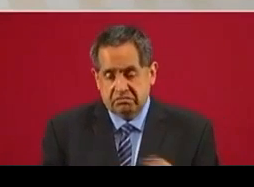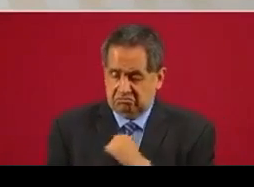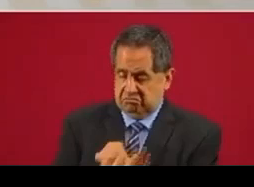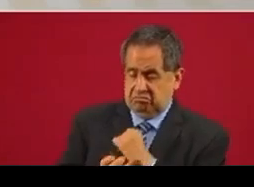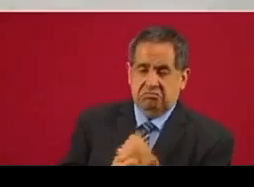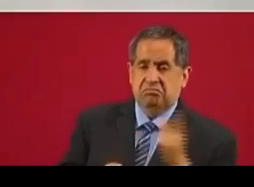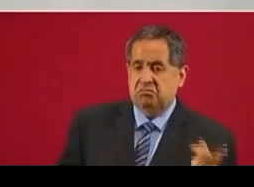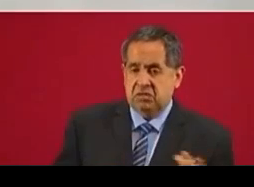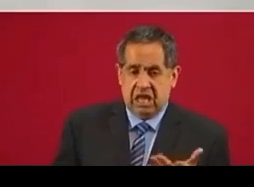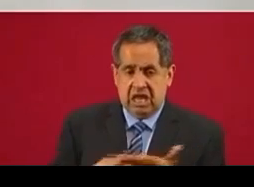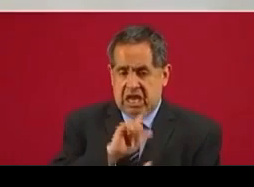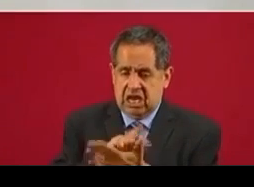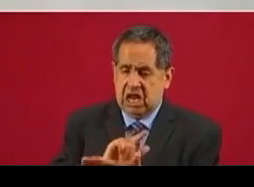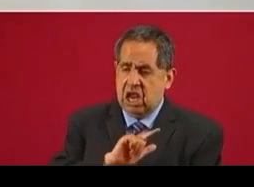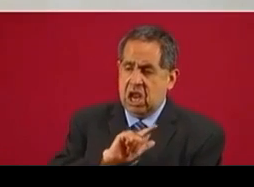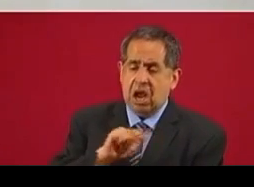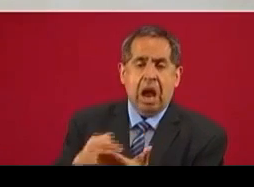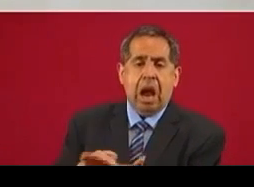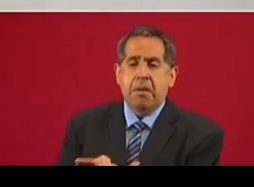en lo legal